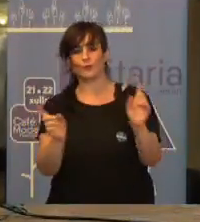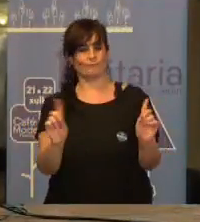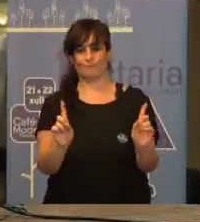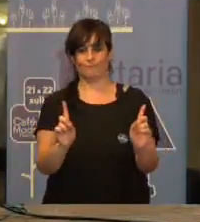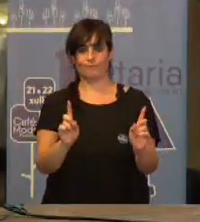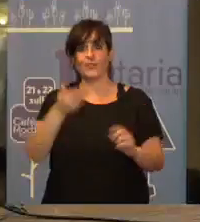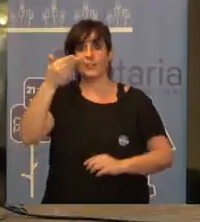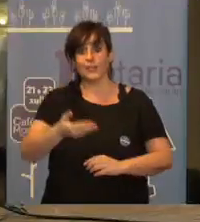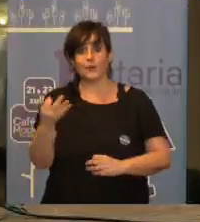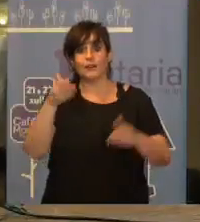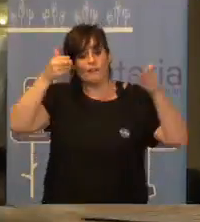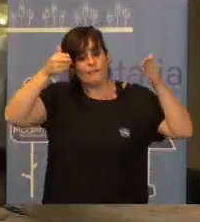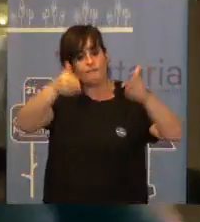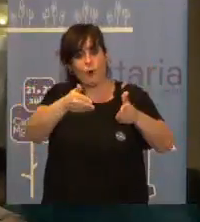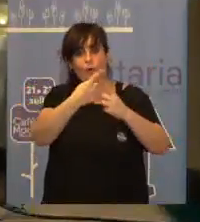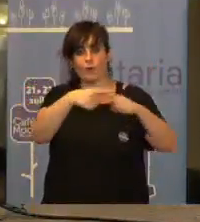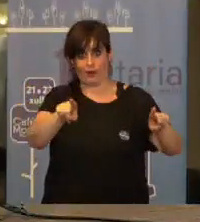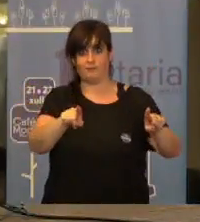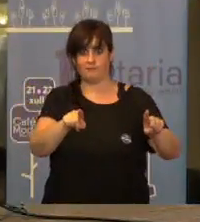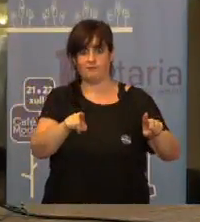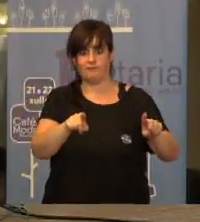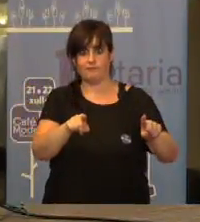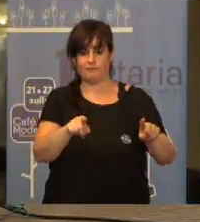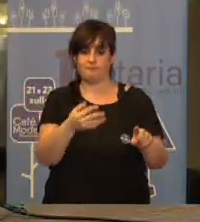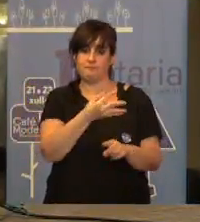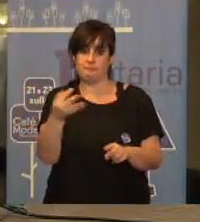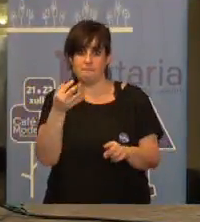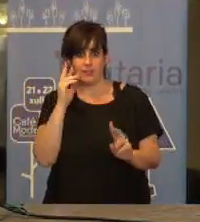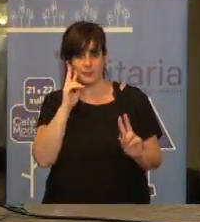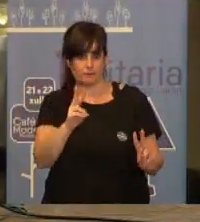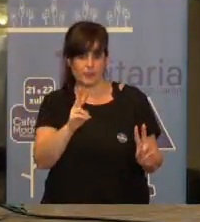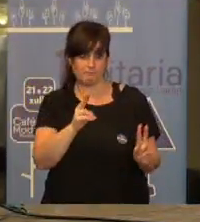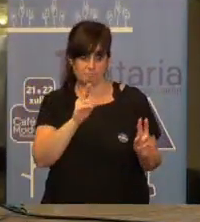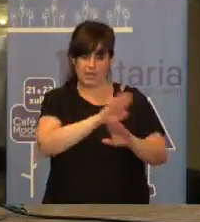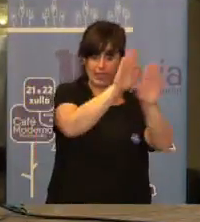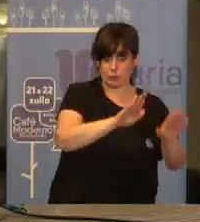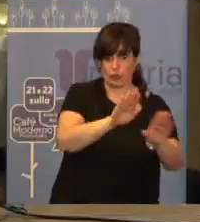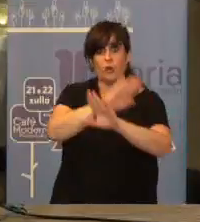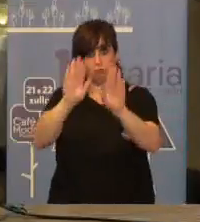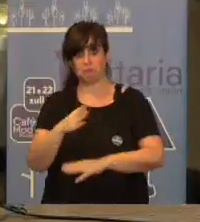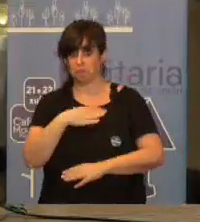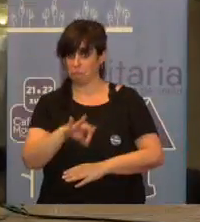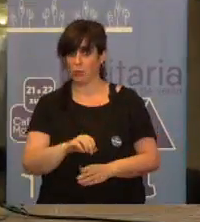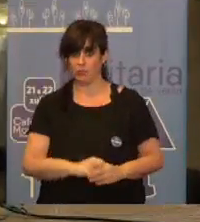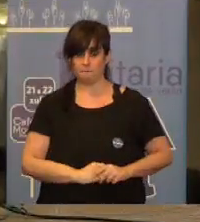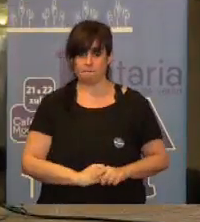de cambiar o foco e pensar que o paradigma estaba esgotado, non? Tanto un como outro, non?